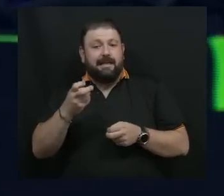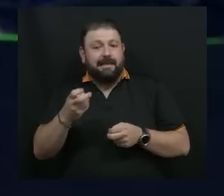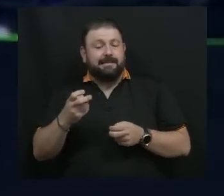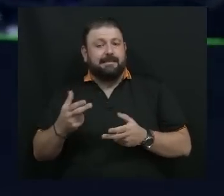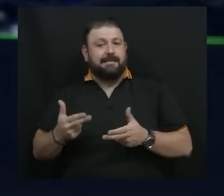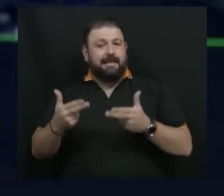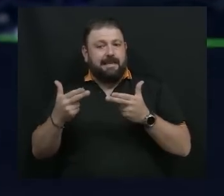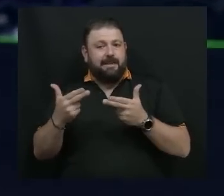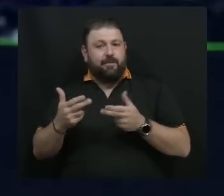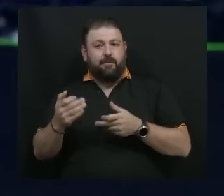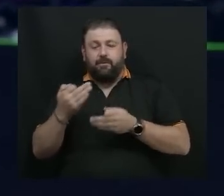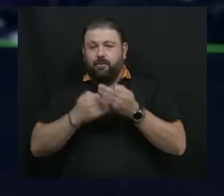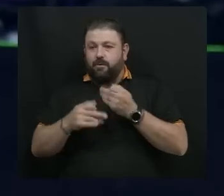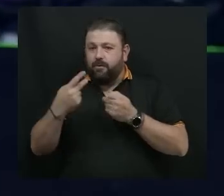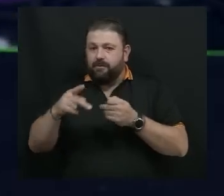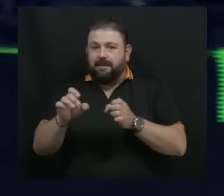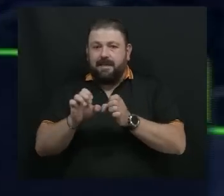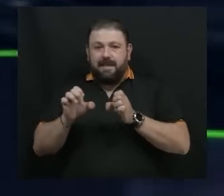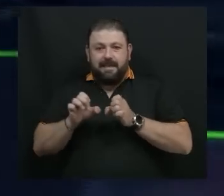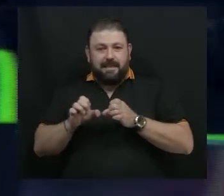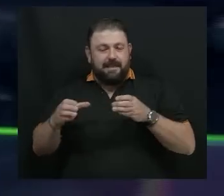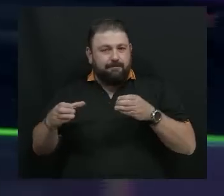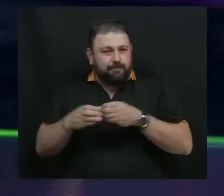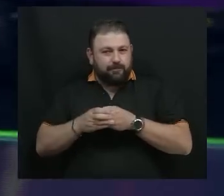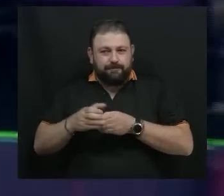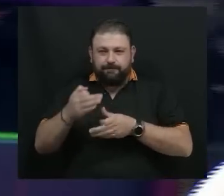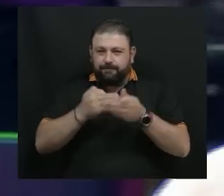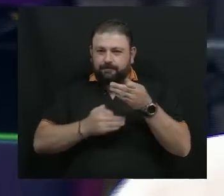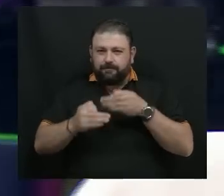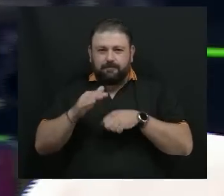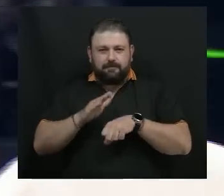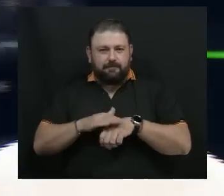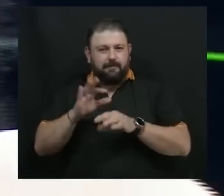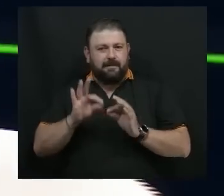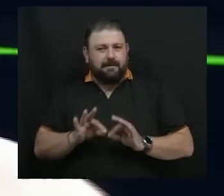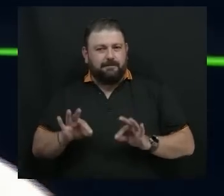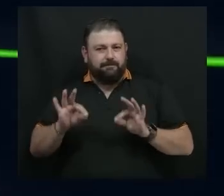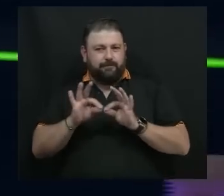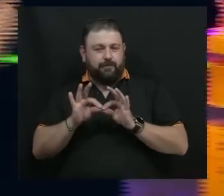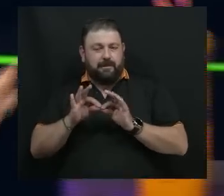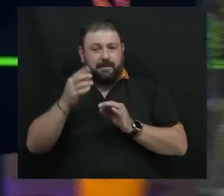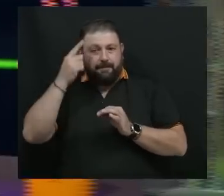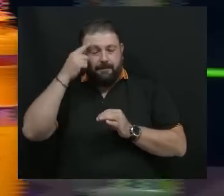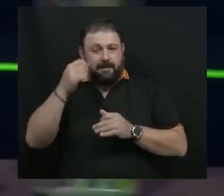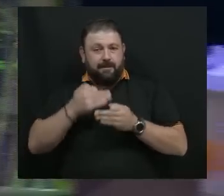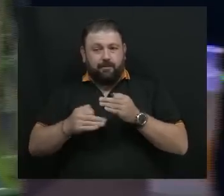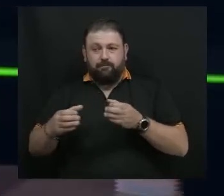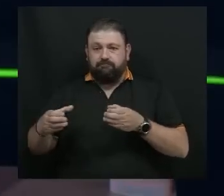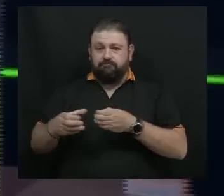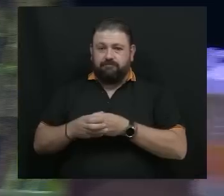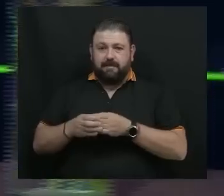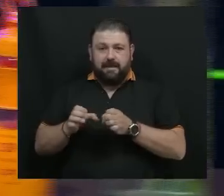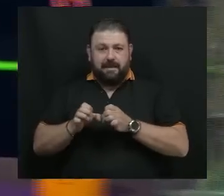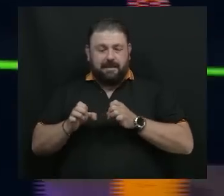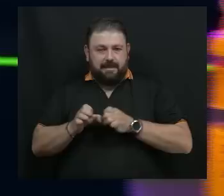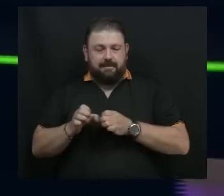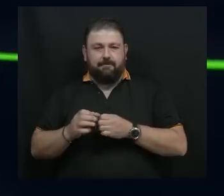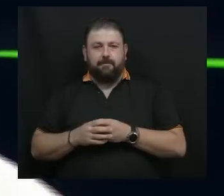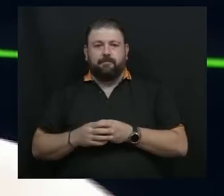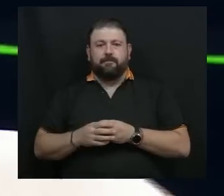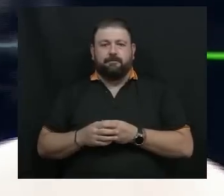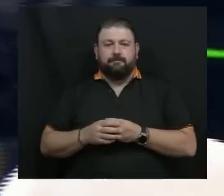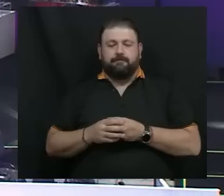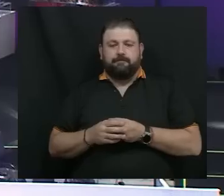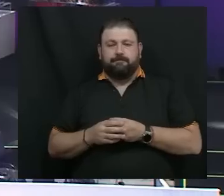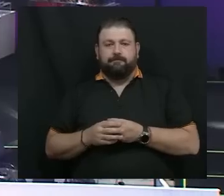construir equipos. Por eso es tan importante que pases de la venta directa a formar un equipo. Y bueno, vamos a ir mencionándolo. Sigamos, por